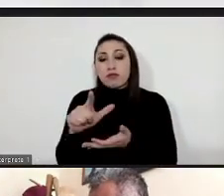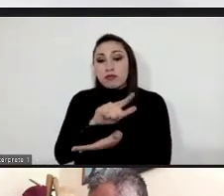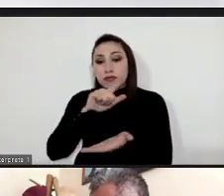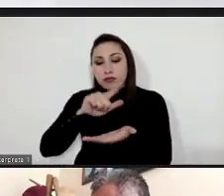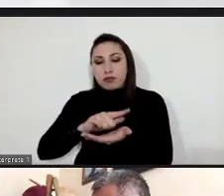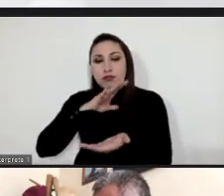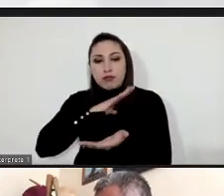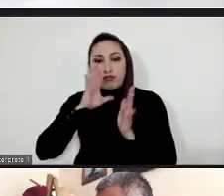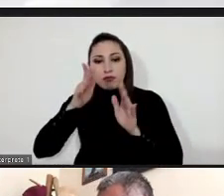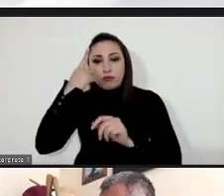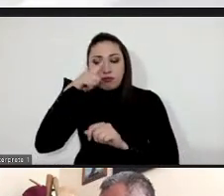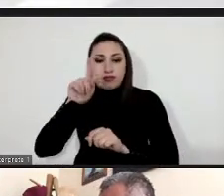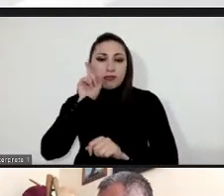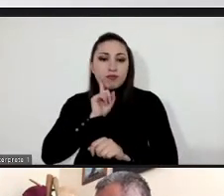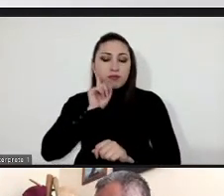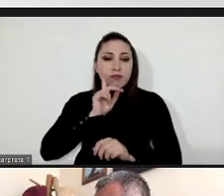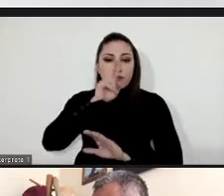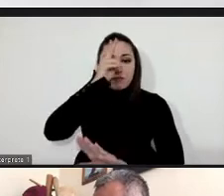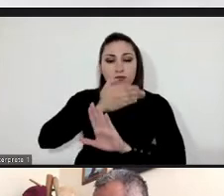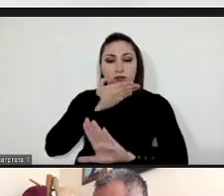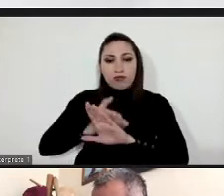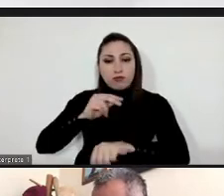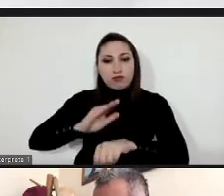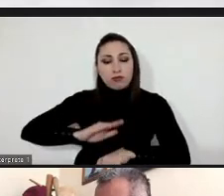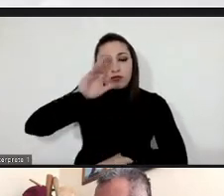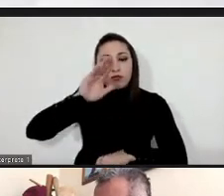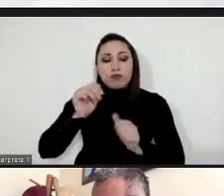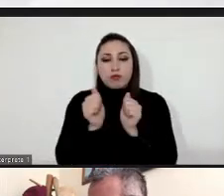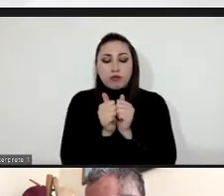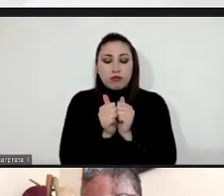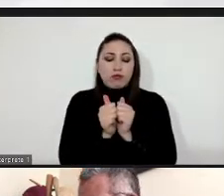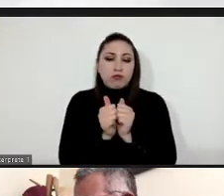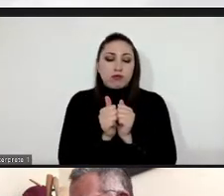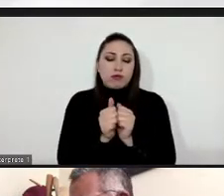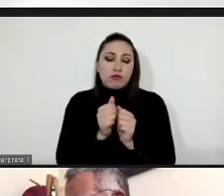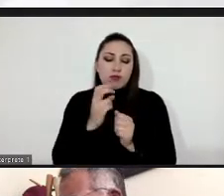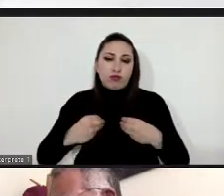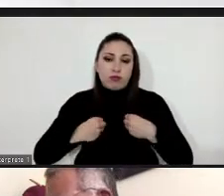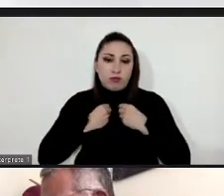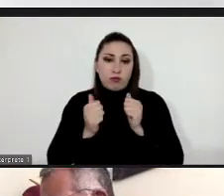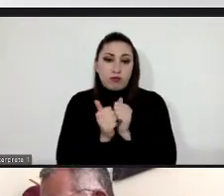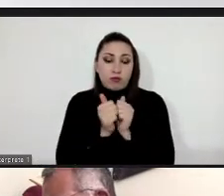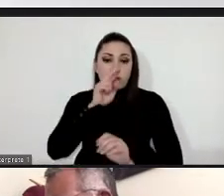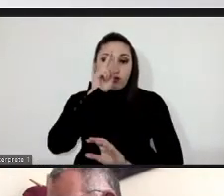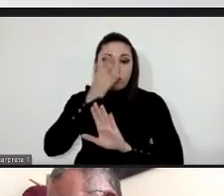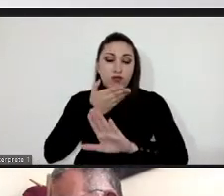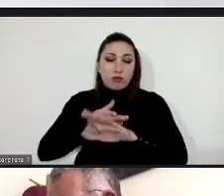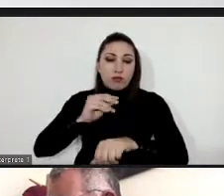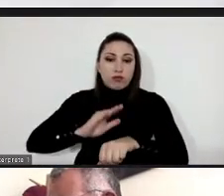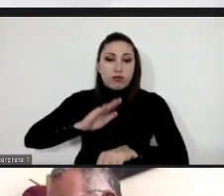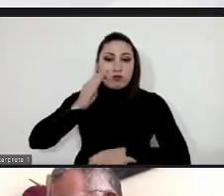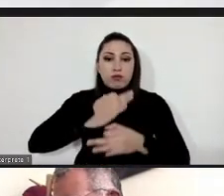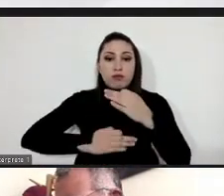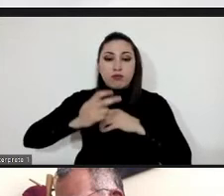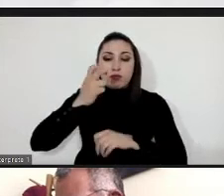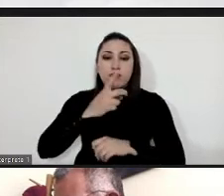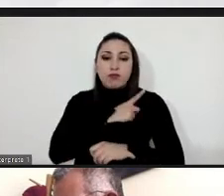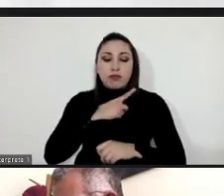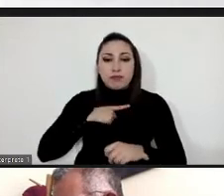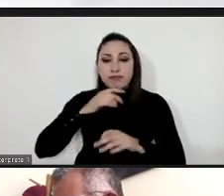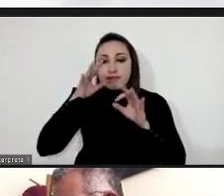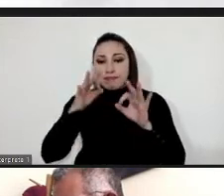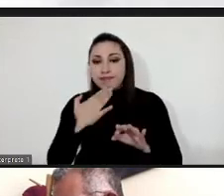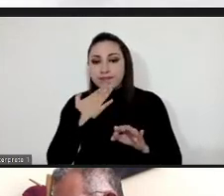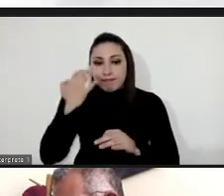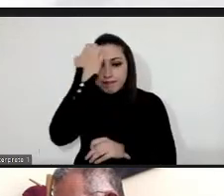de Violencia define como perspectiva de género, siendo esta la visión crítica, explicativa, analítica y